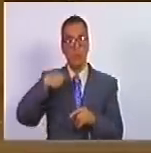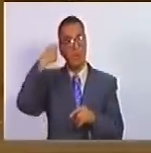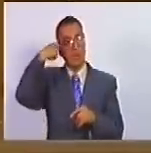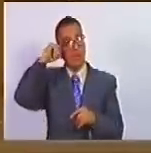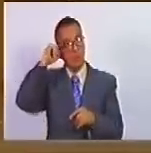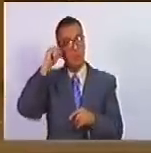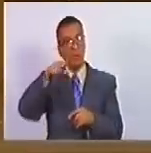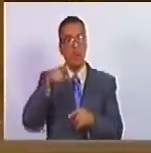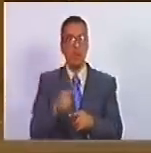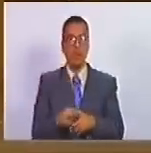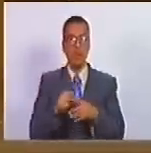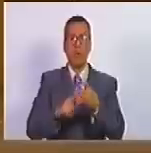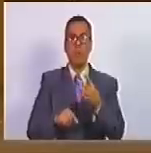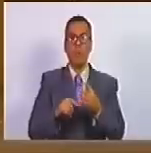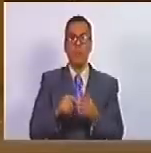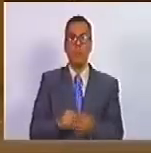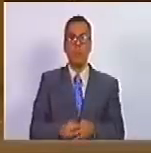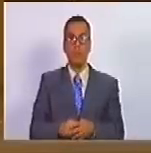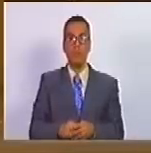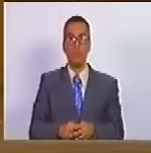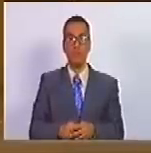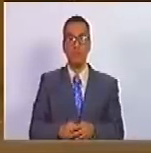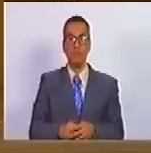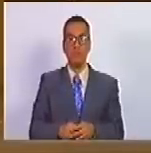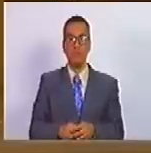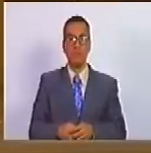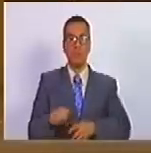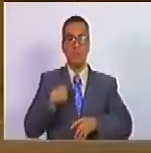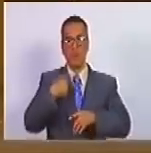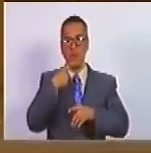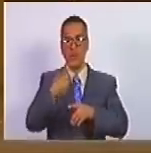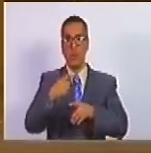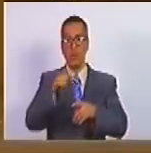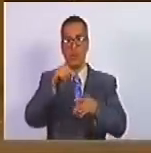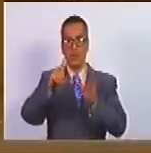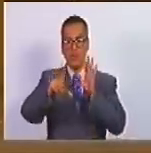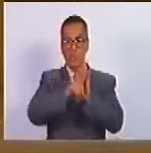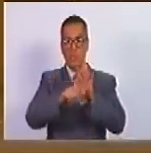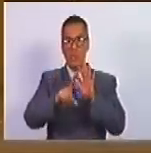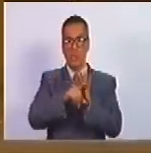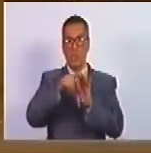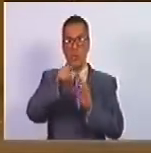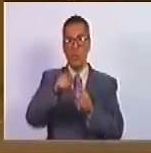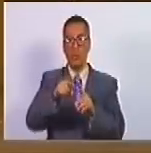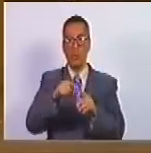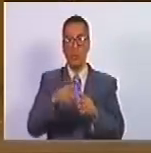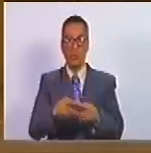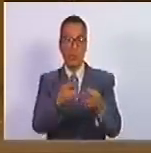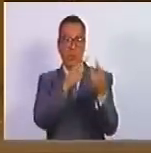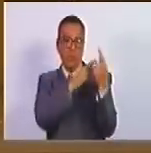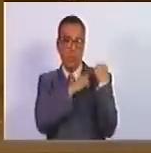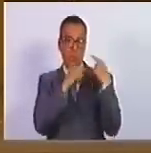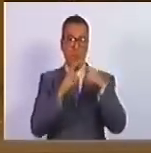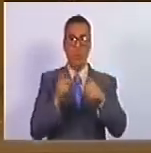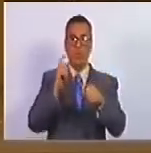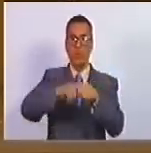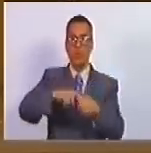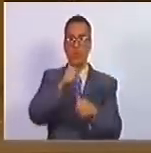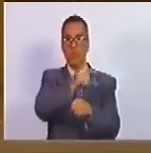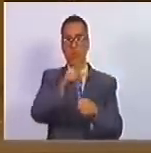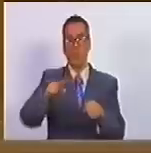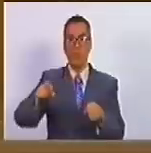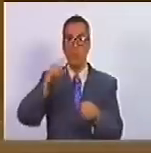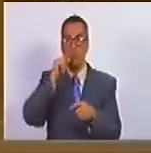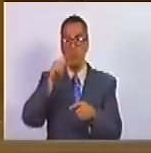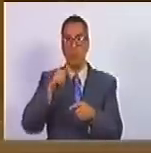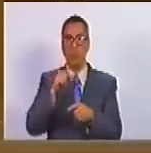que hay tres entes que, según lo que señala la ley, son los encargados de postular a los ciudadanos y